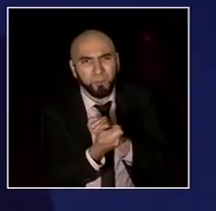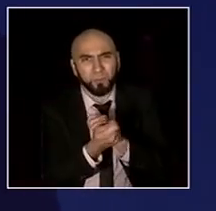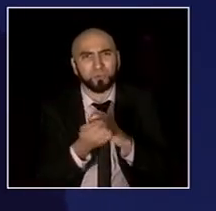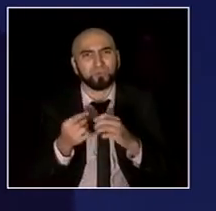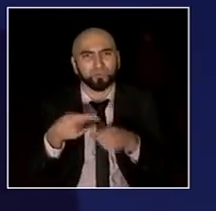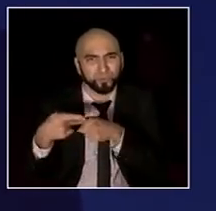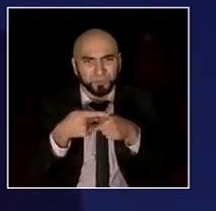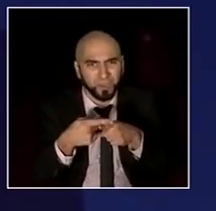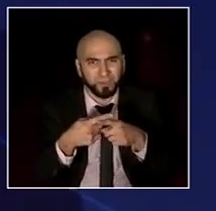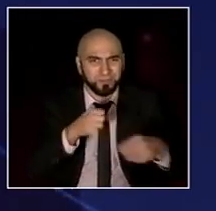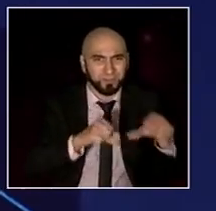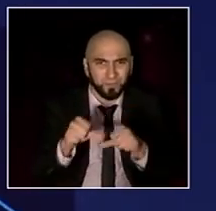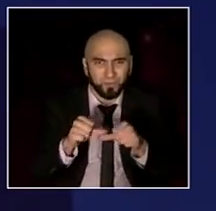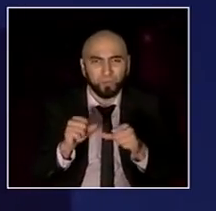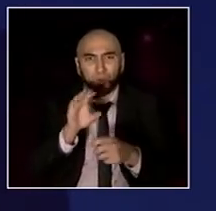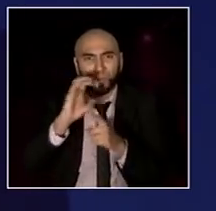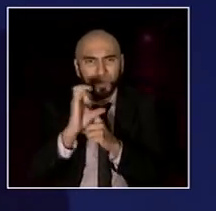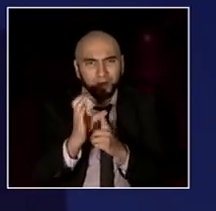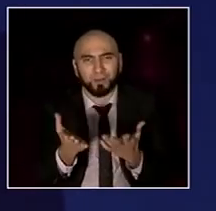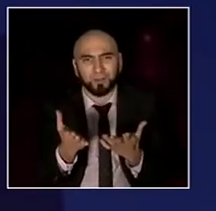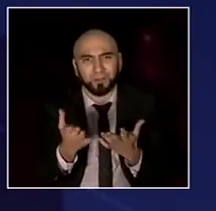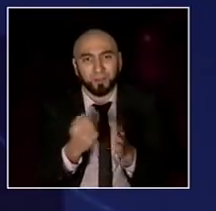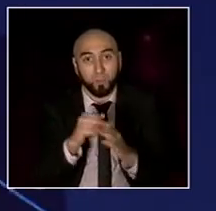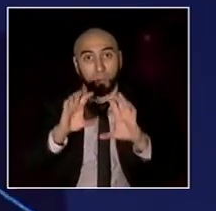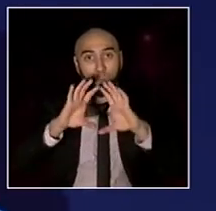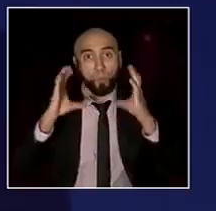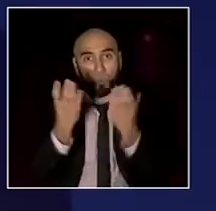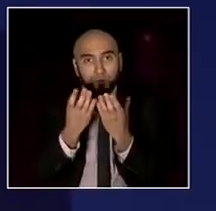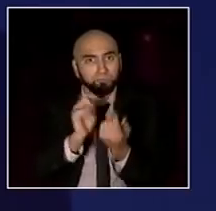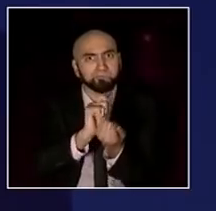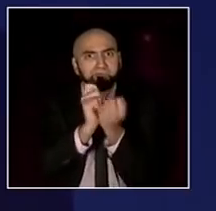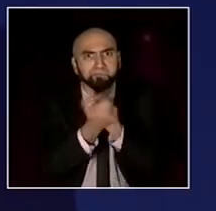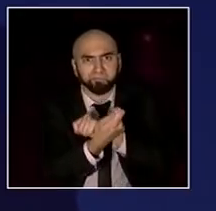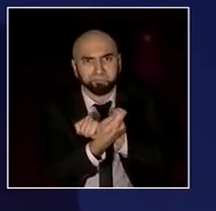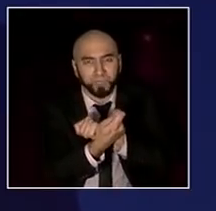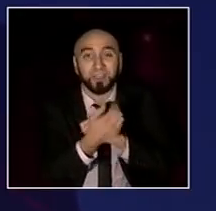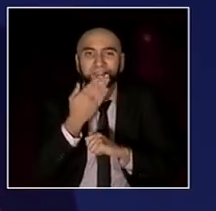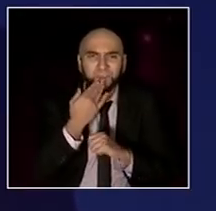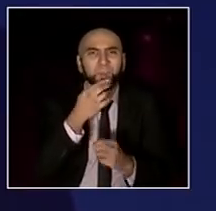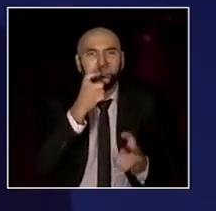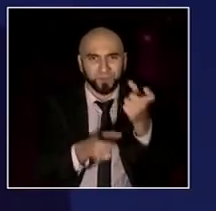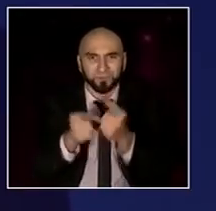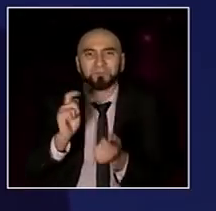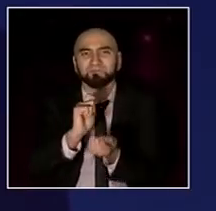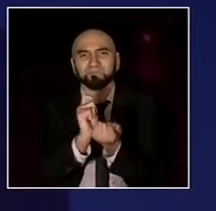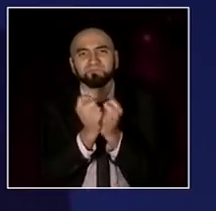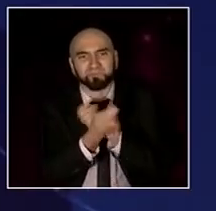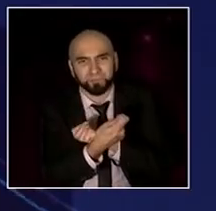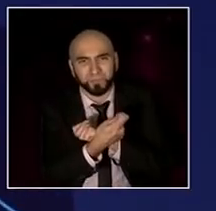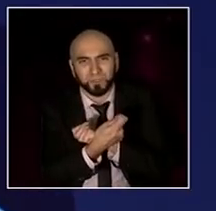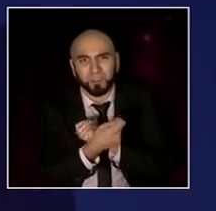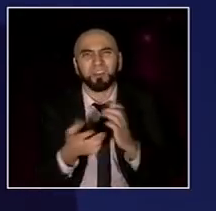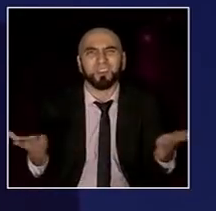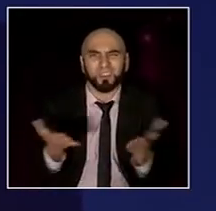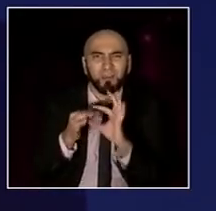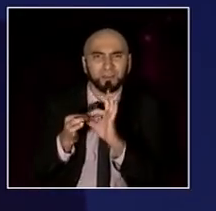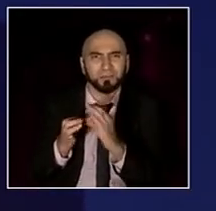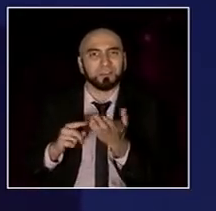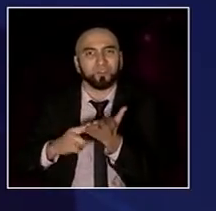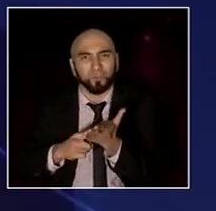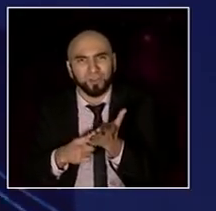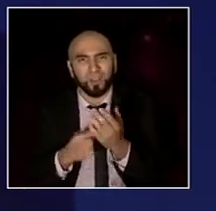y cultural. El mundo se transforma, los seres humanos se transforman a partir de las nuevas tecnologías y de las nuevas formas de relación entre